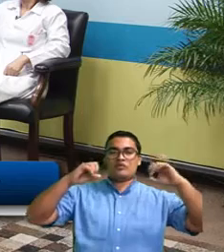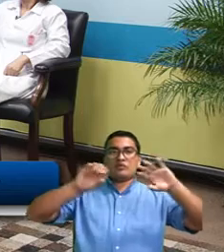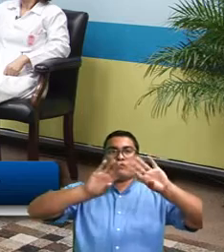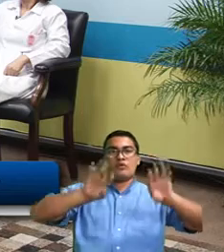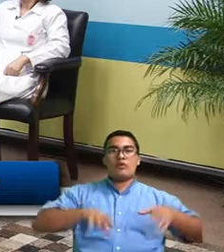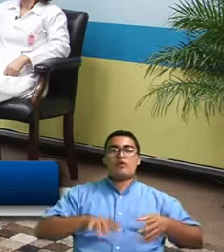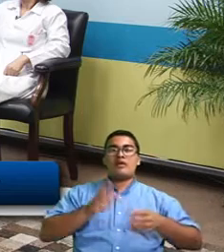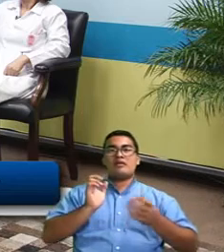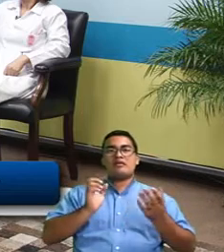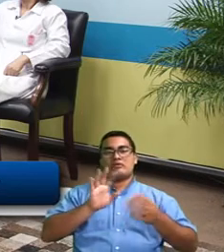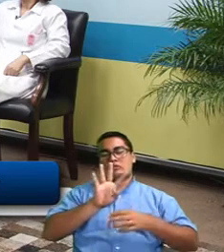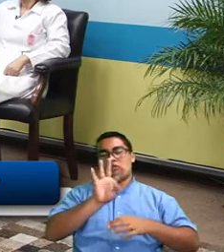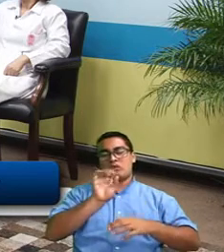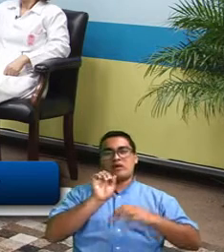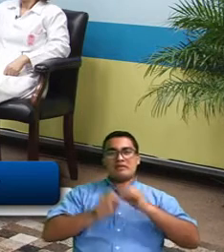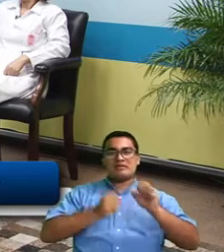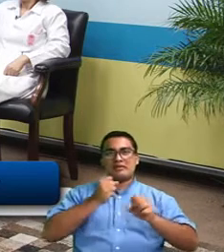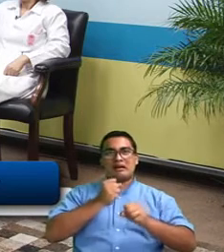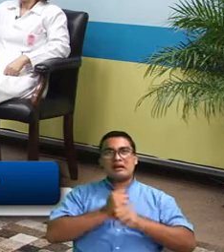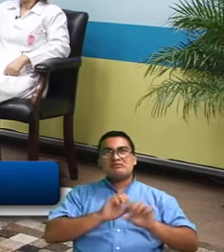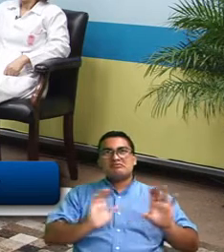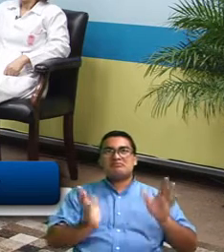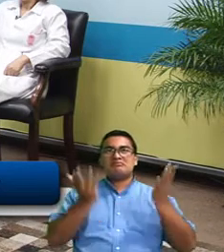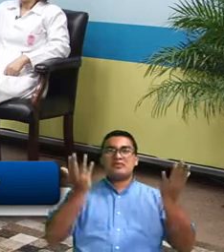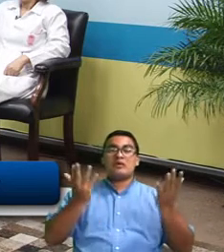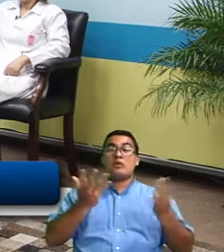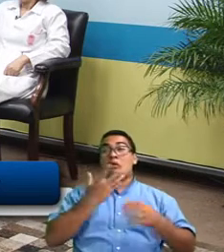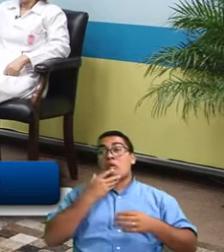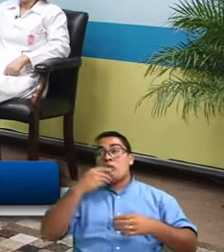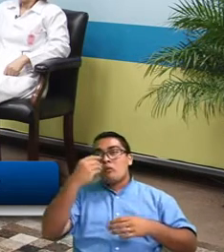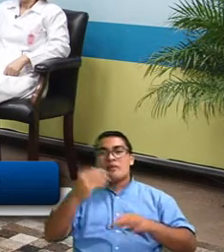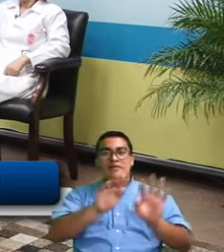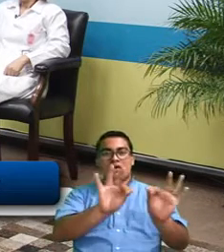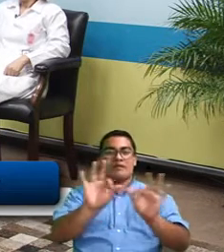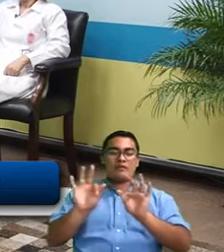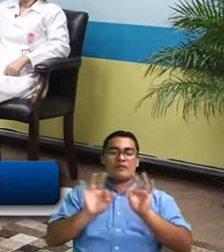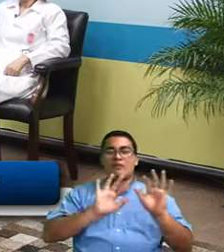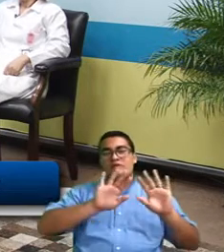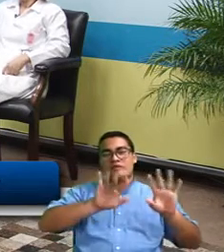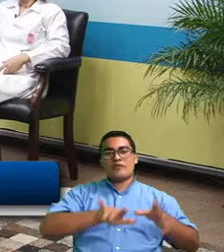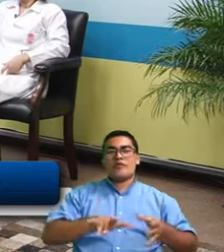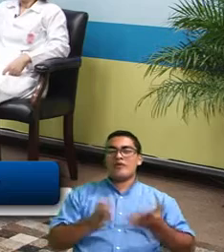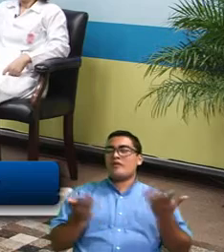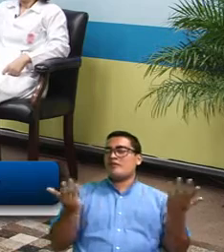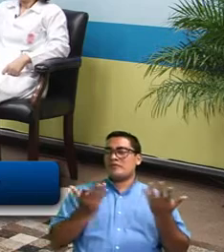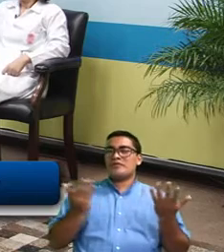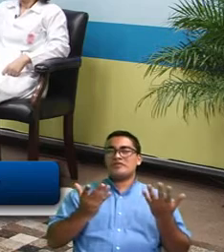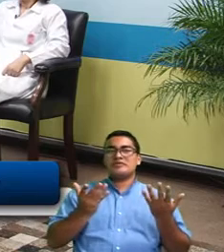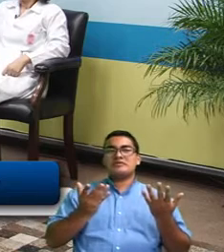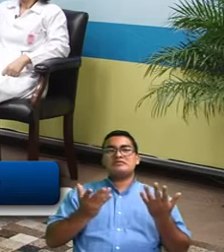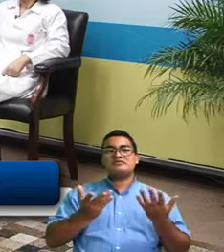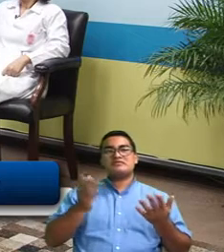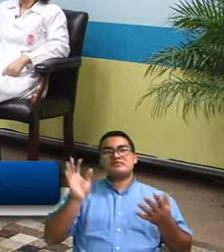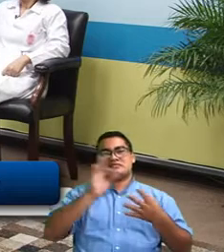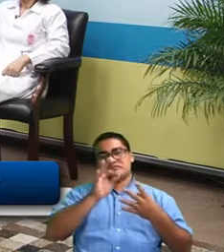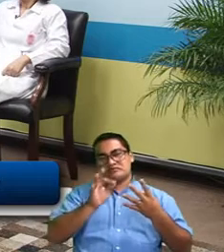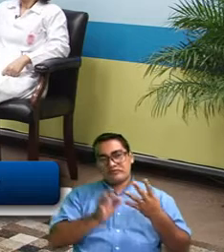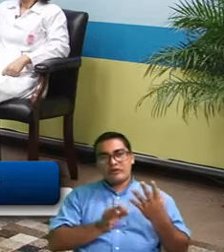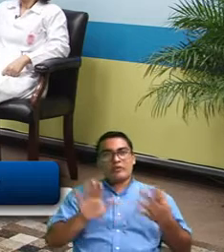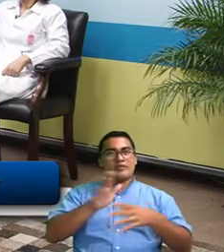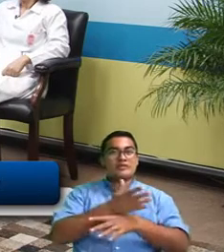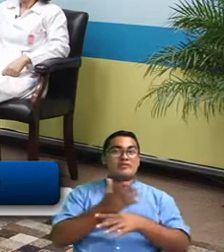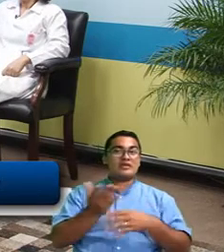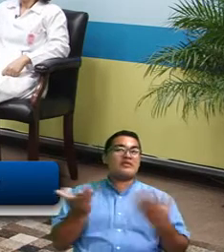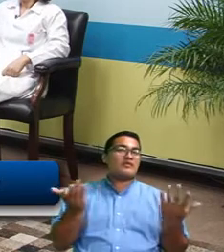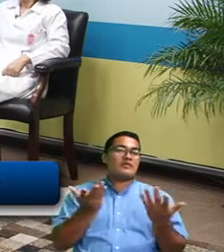de 40 para arriba, y en el caso de los jóvenes, las mujeres jóvenes, ¿cuál es la diferencia y cuáles son, si los factores son